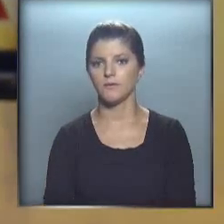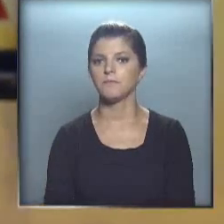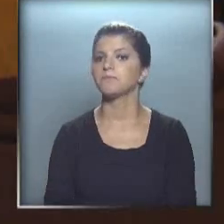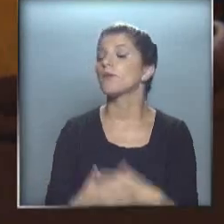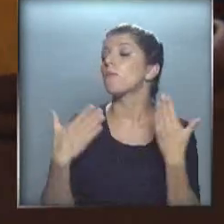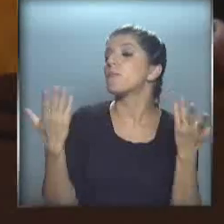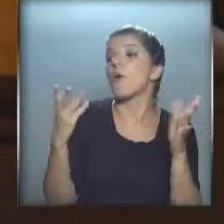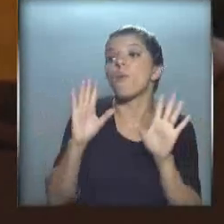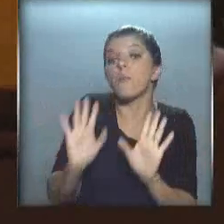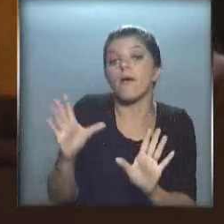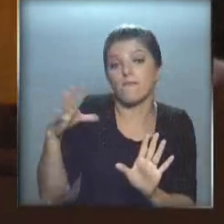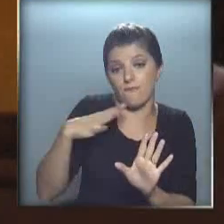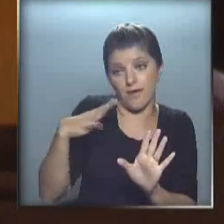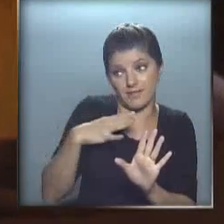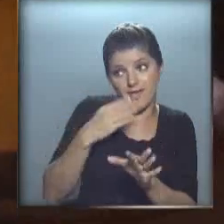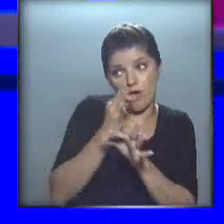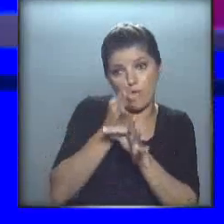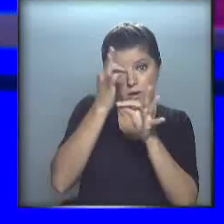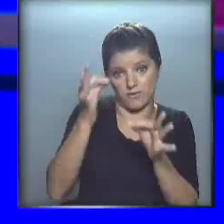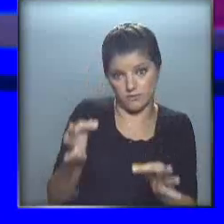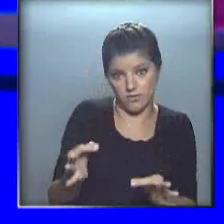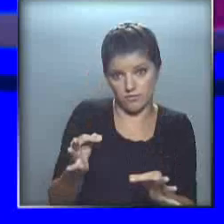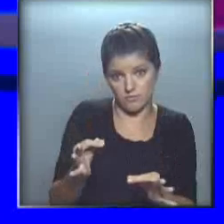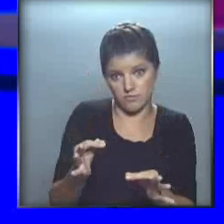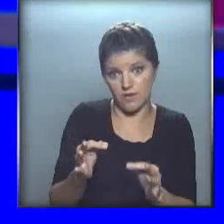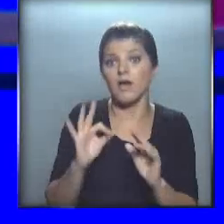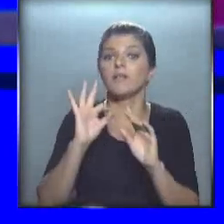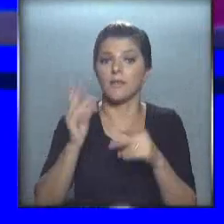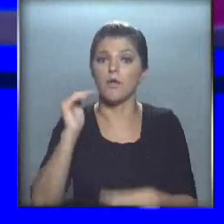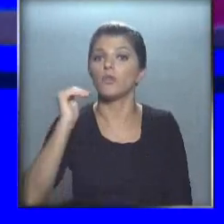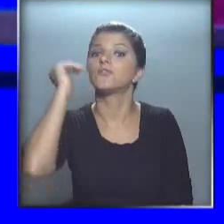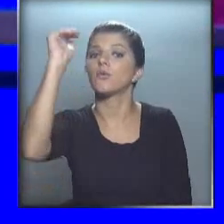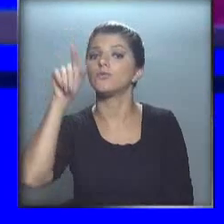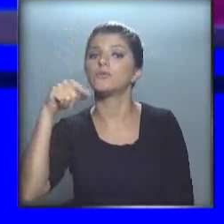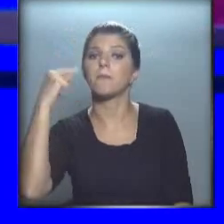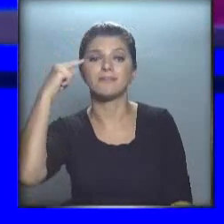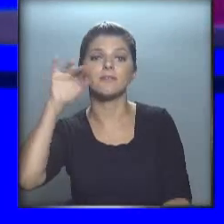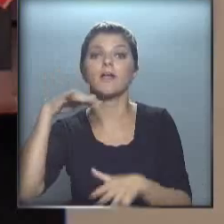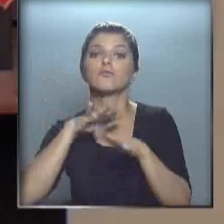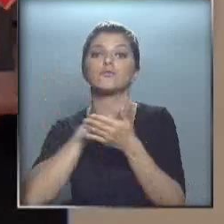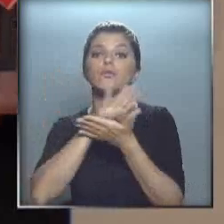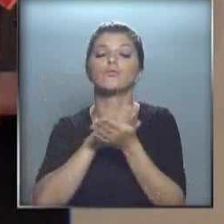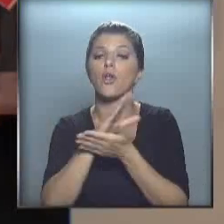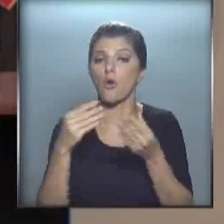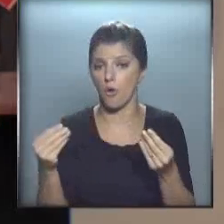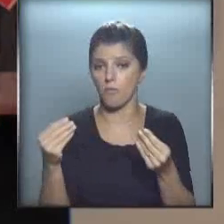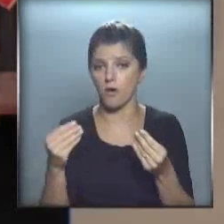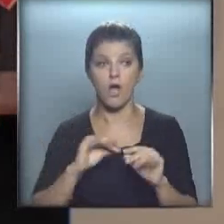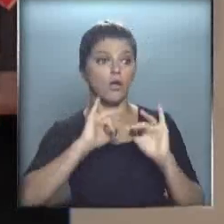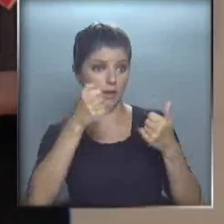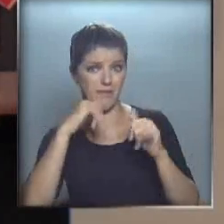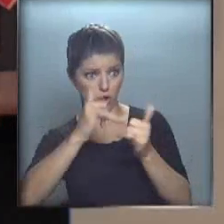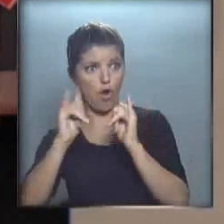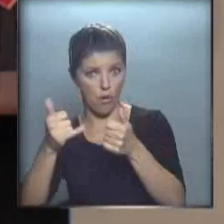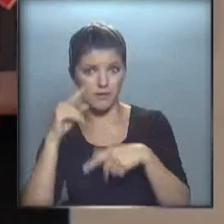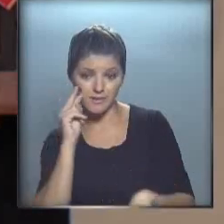lo que falta es un poco de educación también hacia los adultos en cómo reaccionar a ese acto. Sí, en cómo contener también. No, y los chicos también que están viendo la pelea también